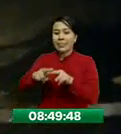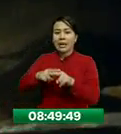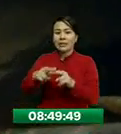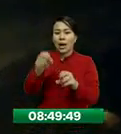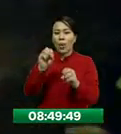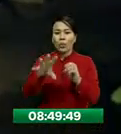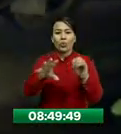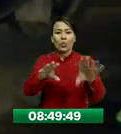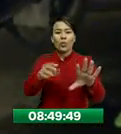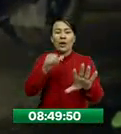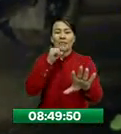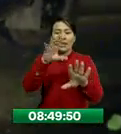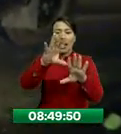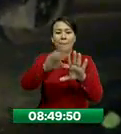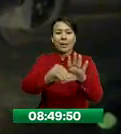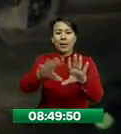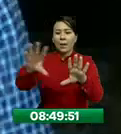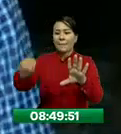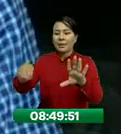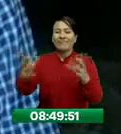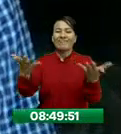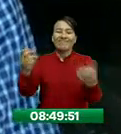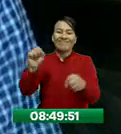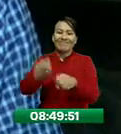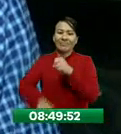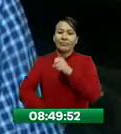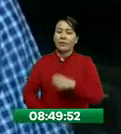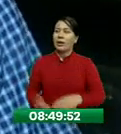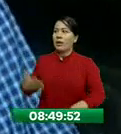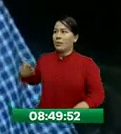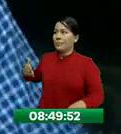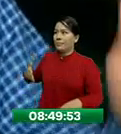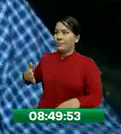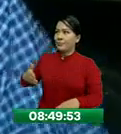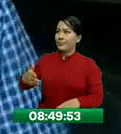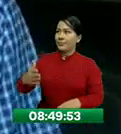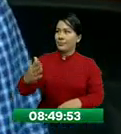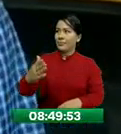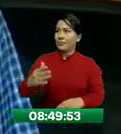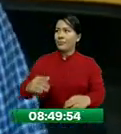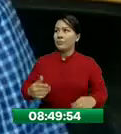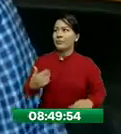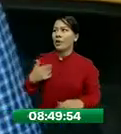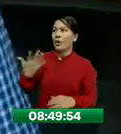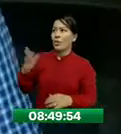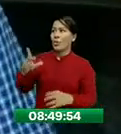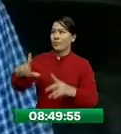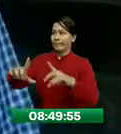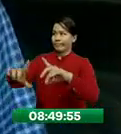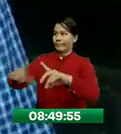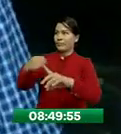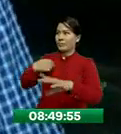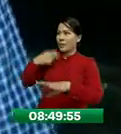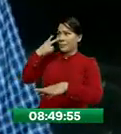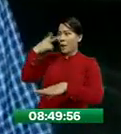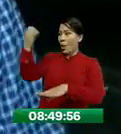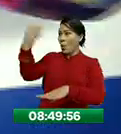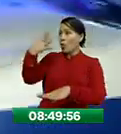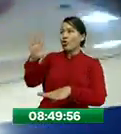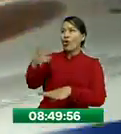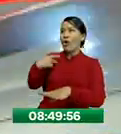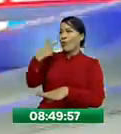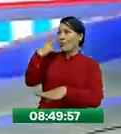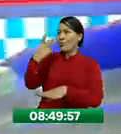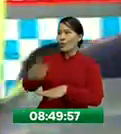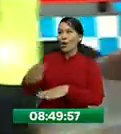luces delanteras en mal estado. No vio pues el triángulo, como eso se alumbra con las luces. No vio el triángulo y no lo